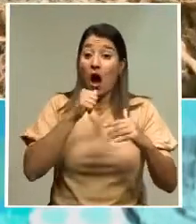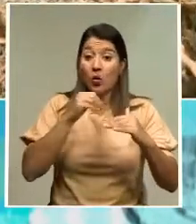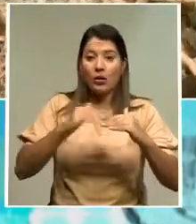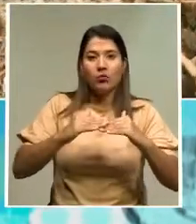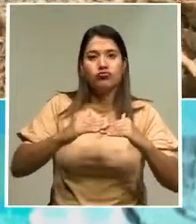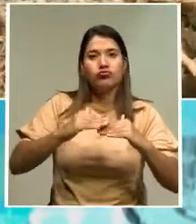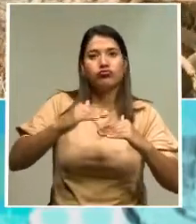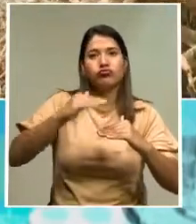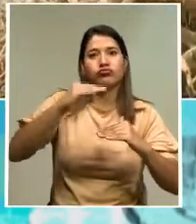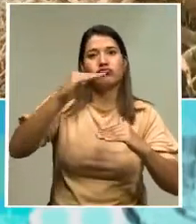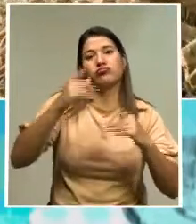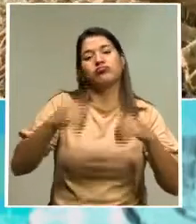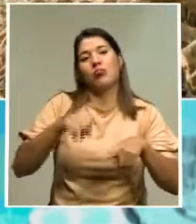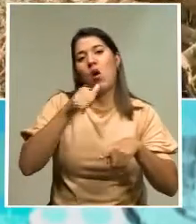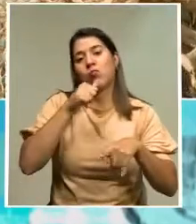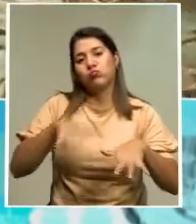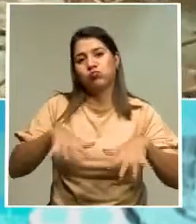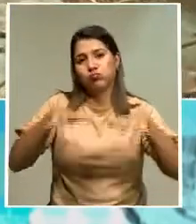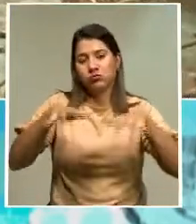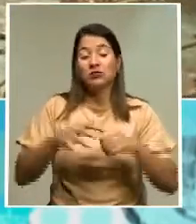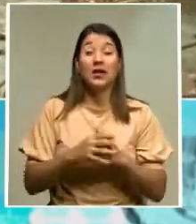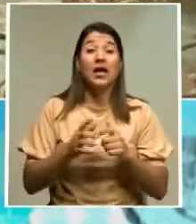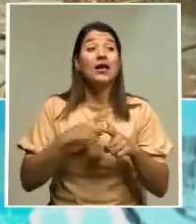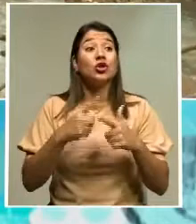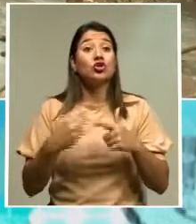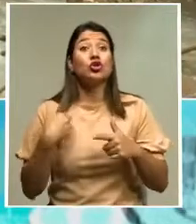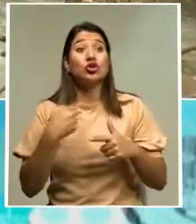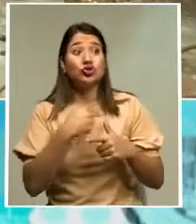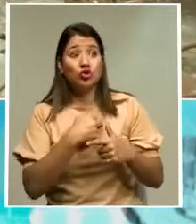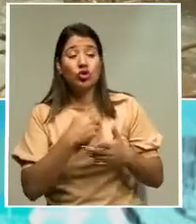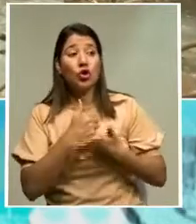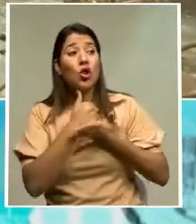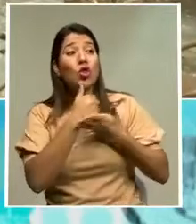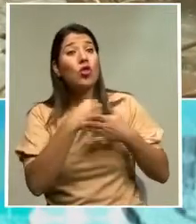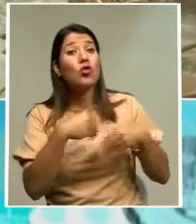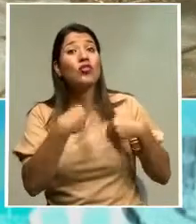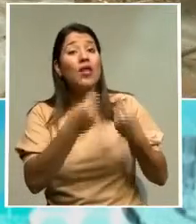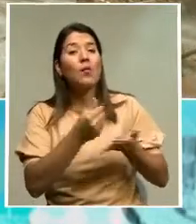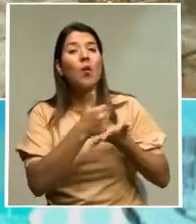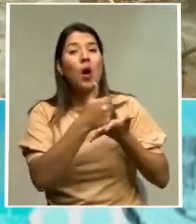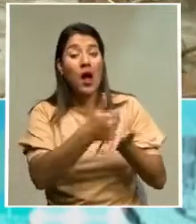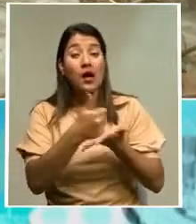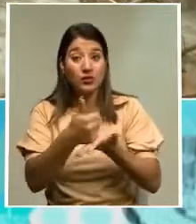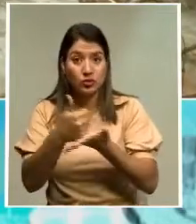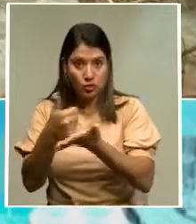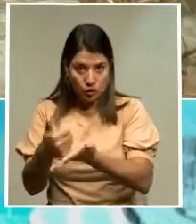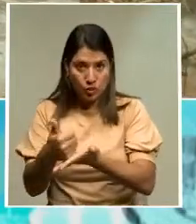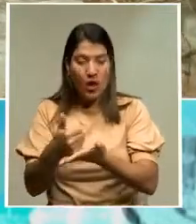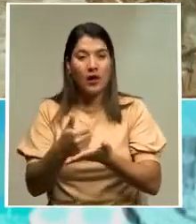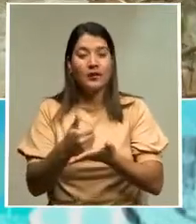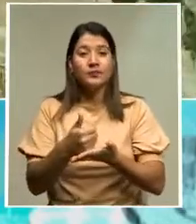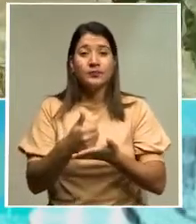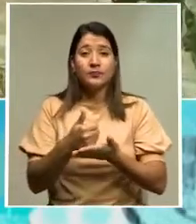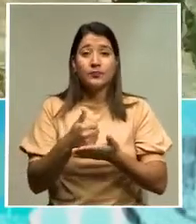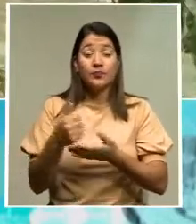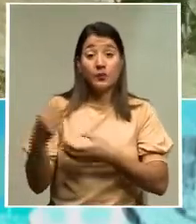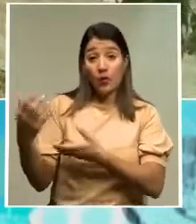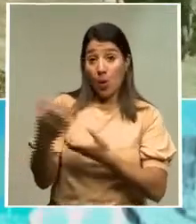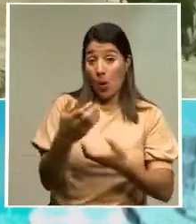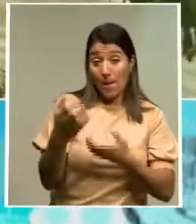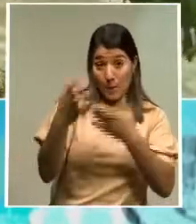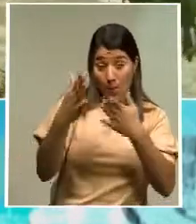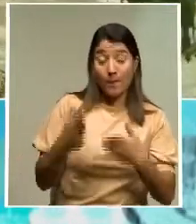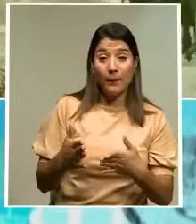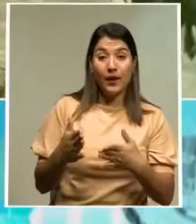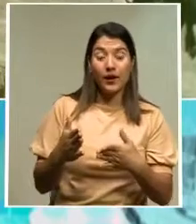del Caribe para ayudar y brindarle colaboración a las unidades que están trabajando ya en el lugar, personal del Cuerpo de Bomberos que está in